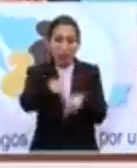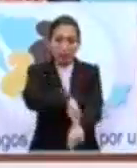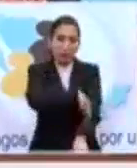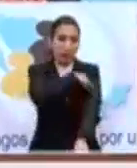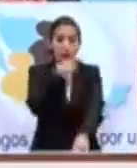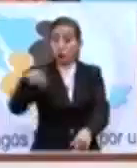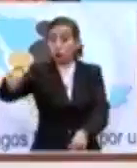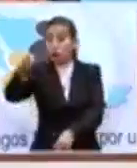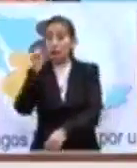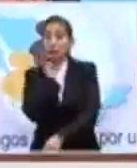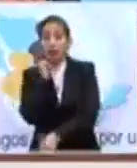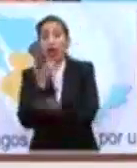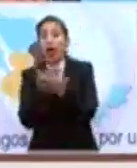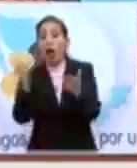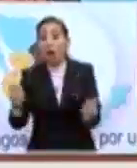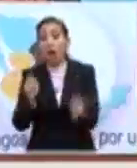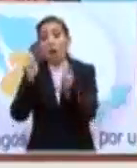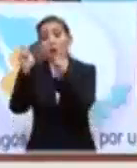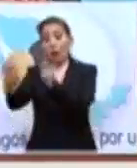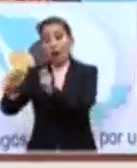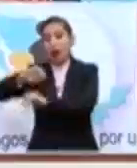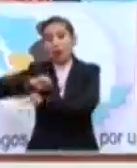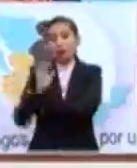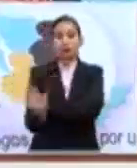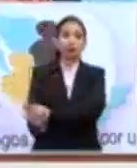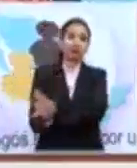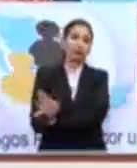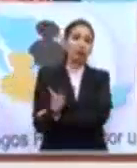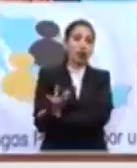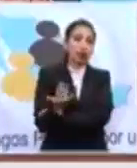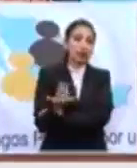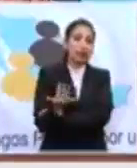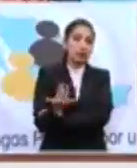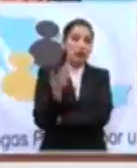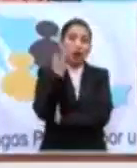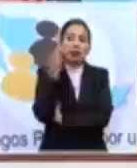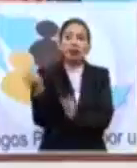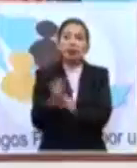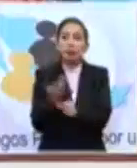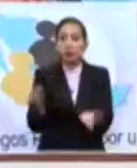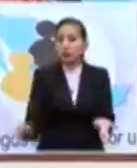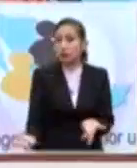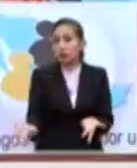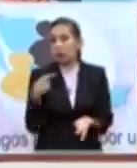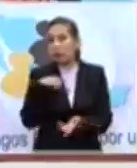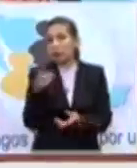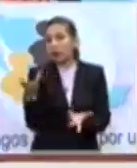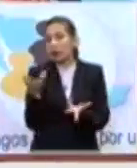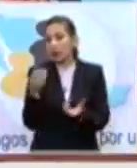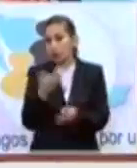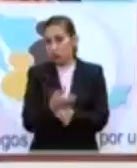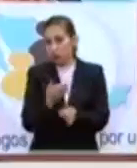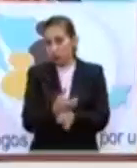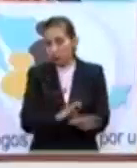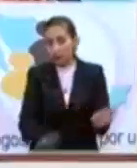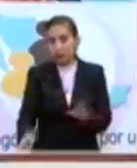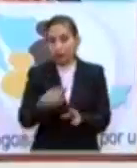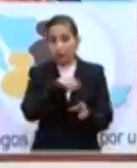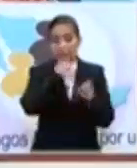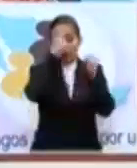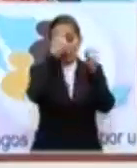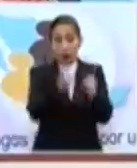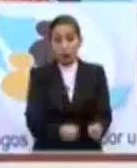los senadores, tienen ahora encasillada la pelota. Vamos a ver qué van a obtener de ahí. En el caso del